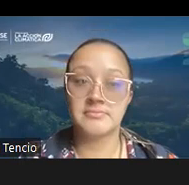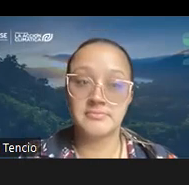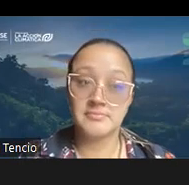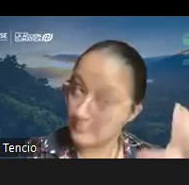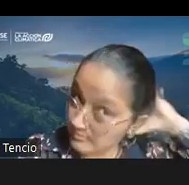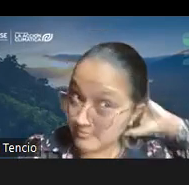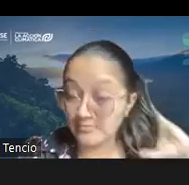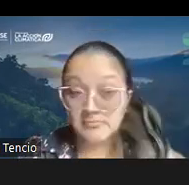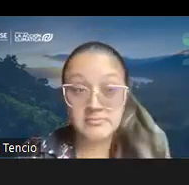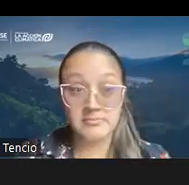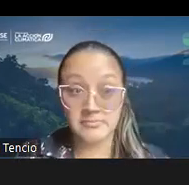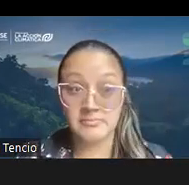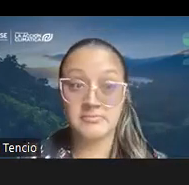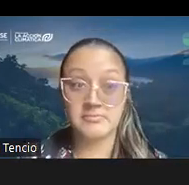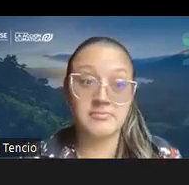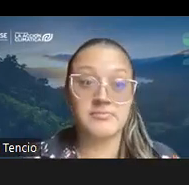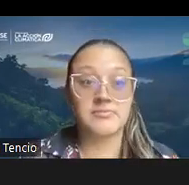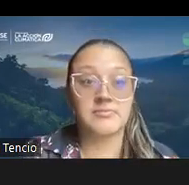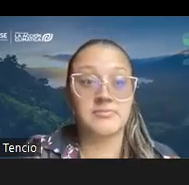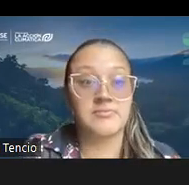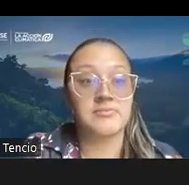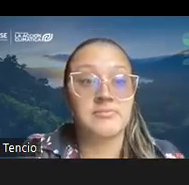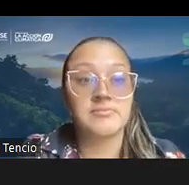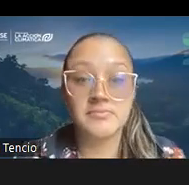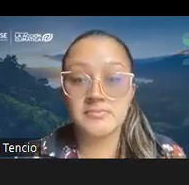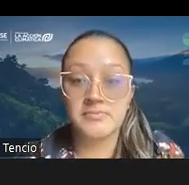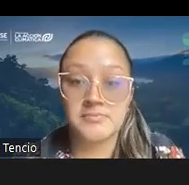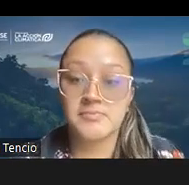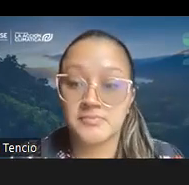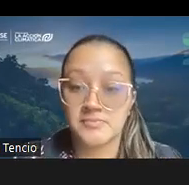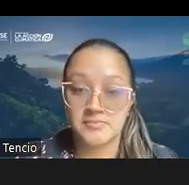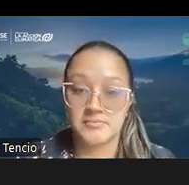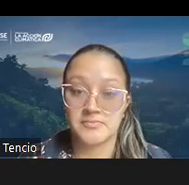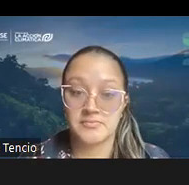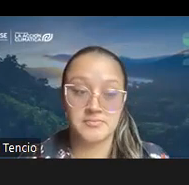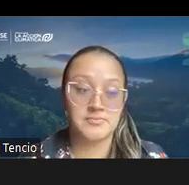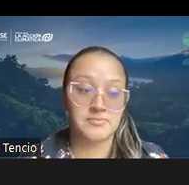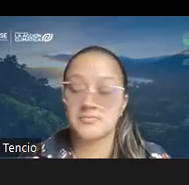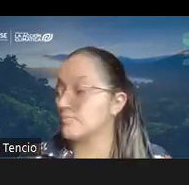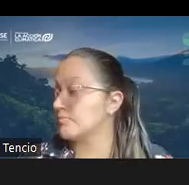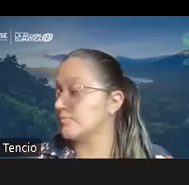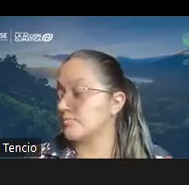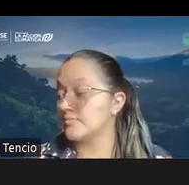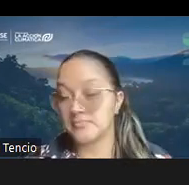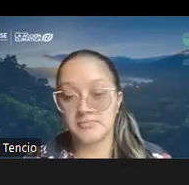importante destacar justamente un comentario que nos decía